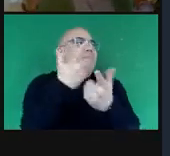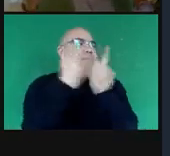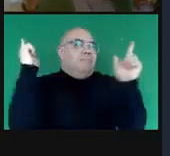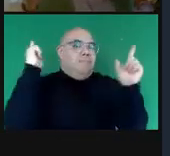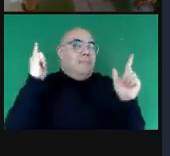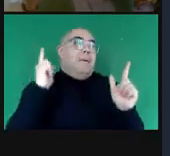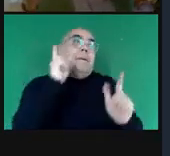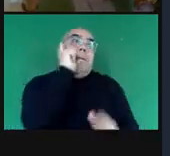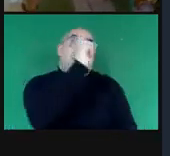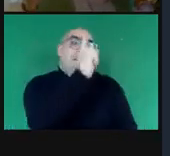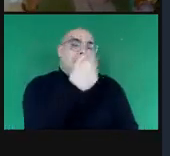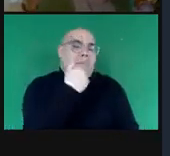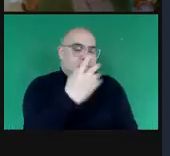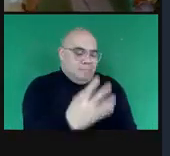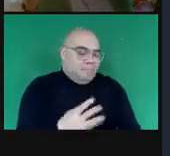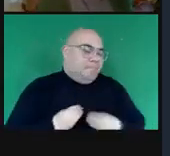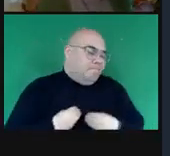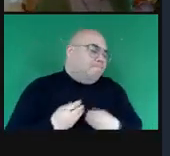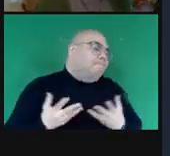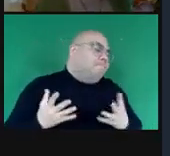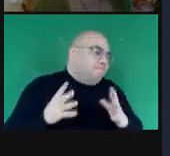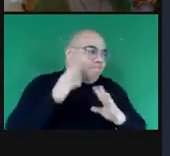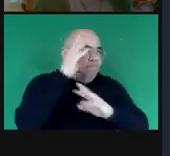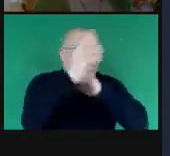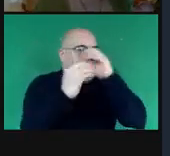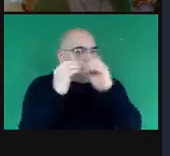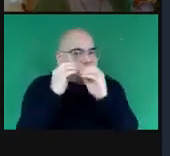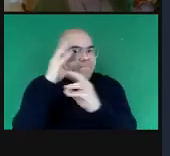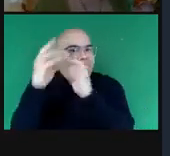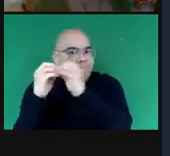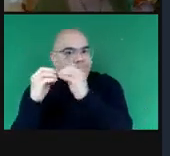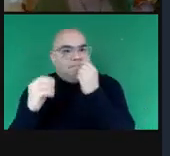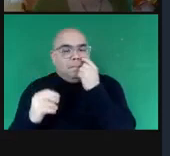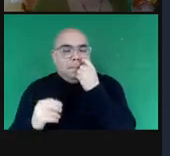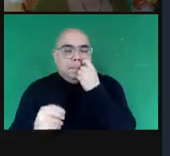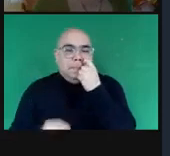como ellos mismos aceptan, hay códigos y la